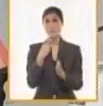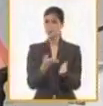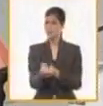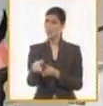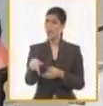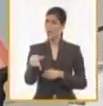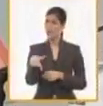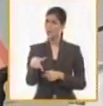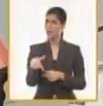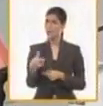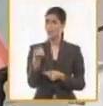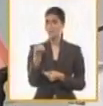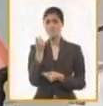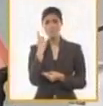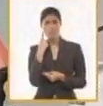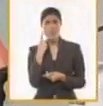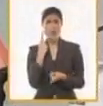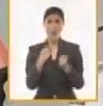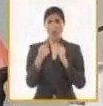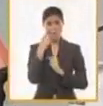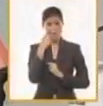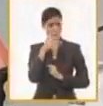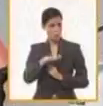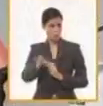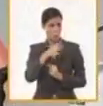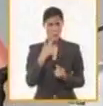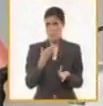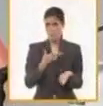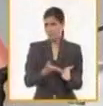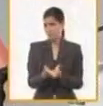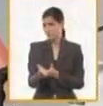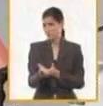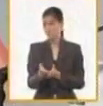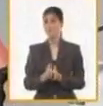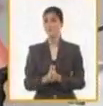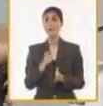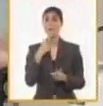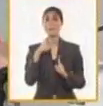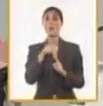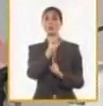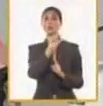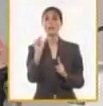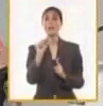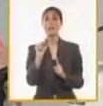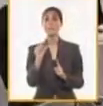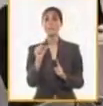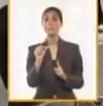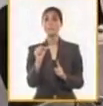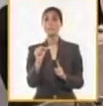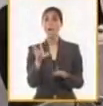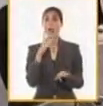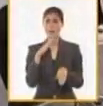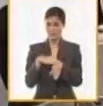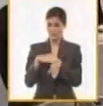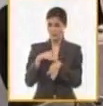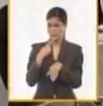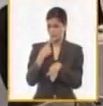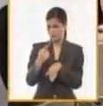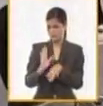por lo menos como oyente, ¿no? Por lo menos como oyente, sobre el tema de la... Dígame, yo quisiera también